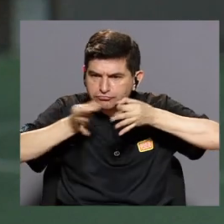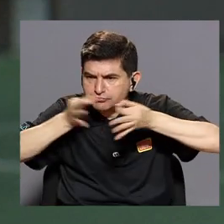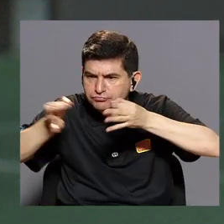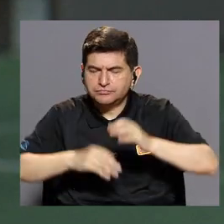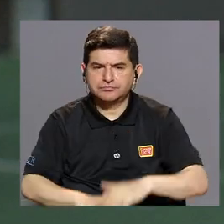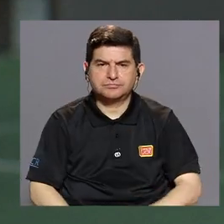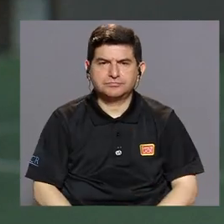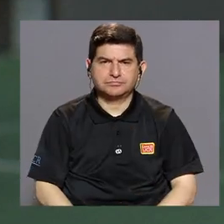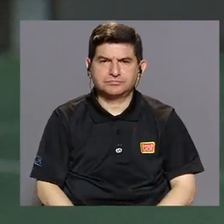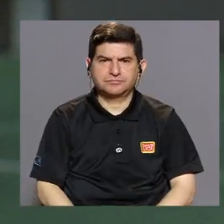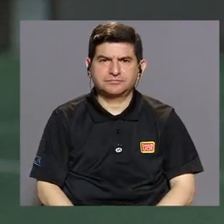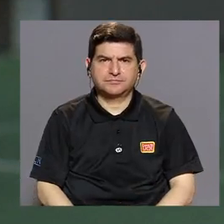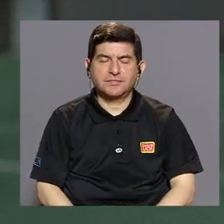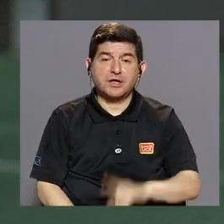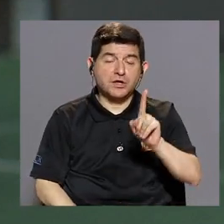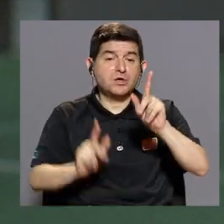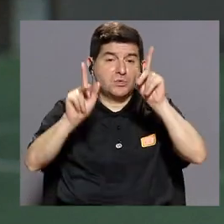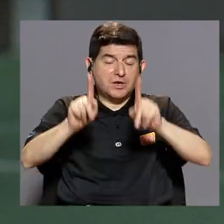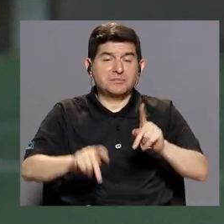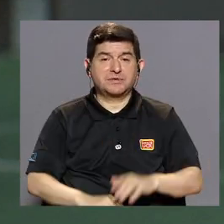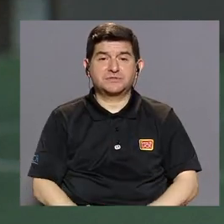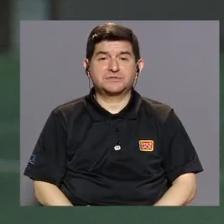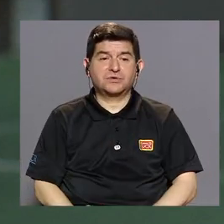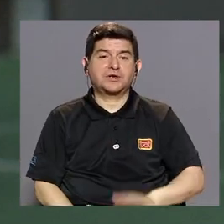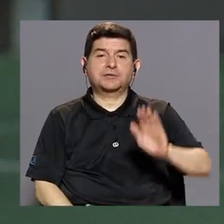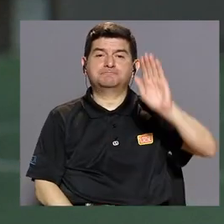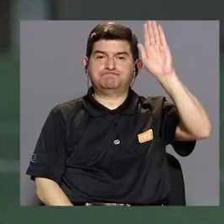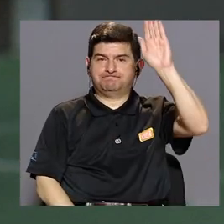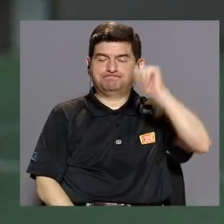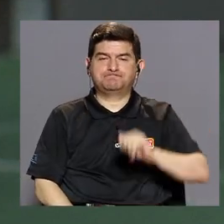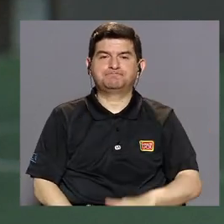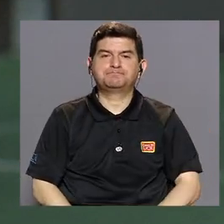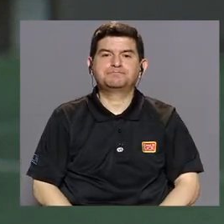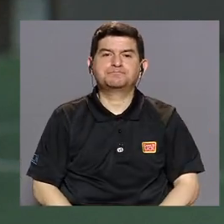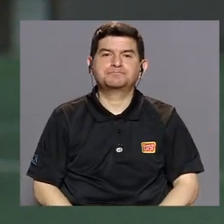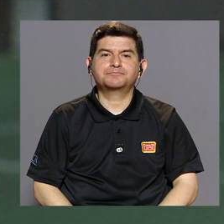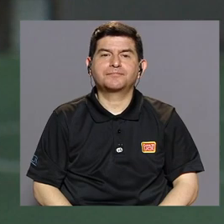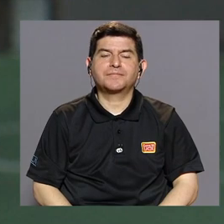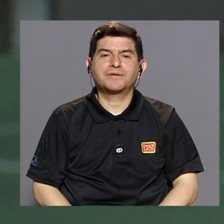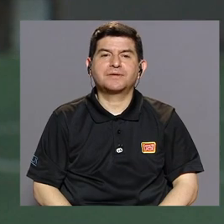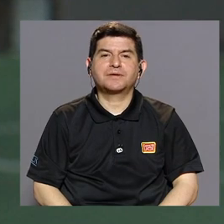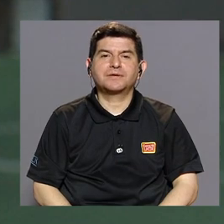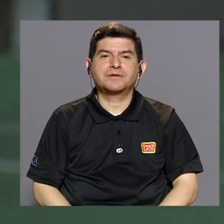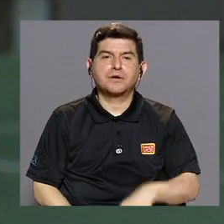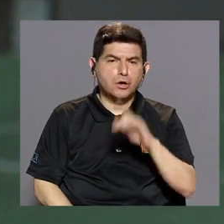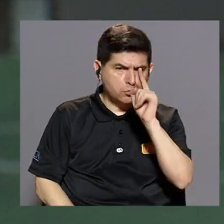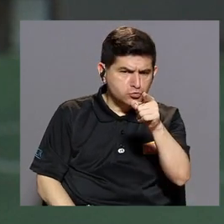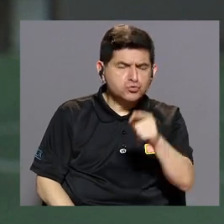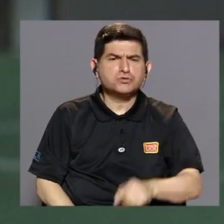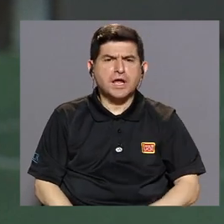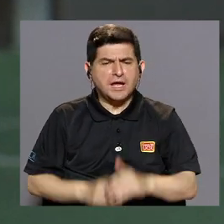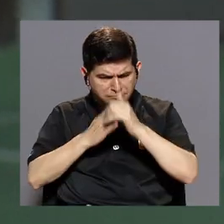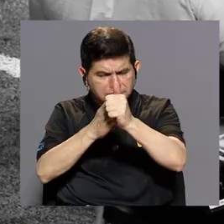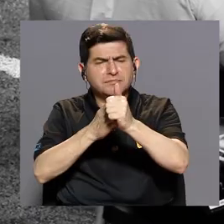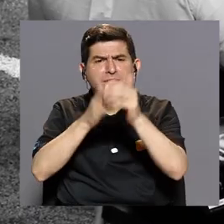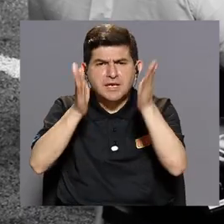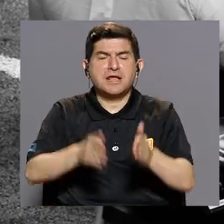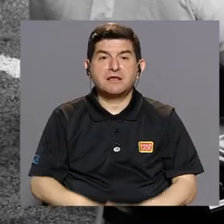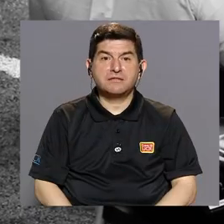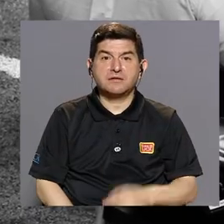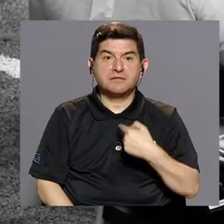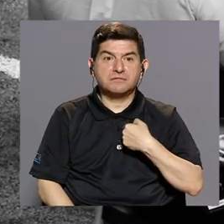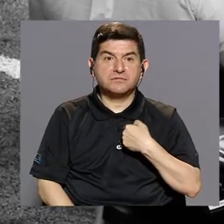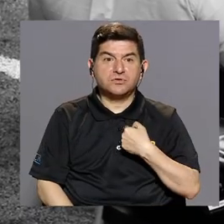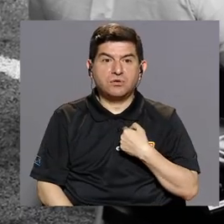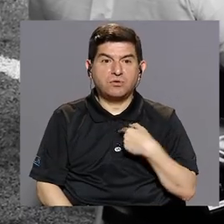Y una persona levantó la mano y dijo, dígame, agárrelo usted. Yo no lo